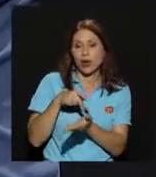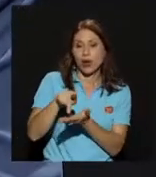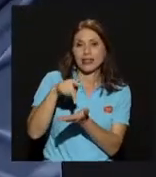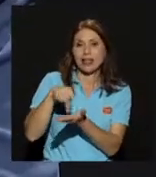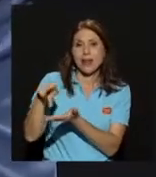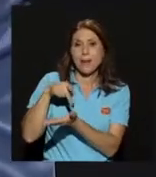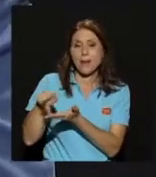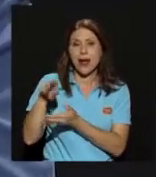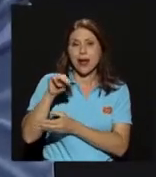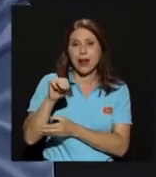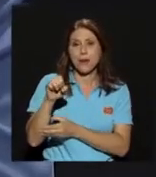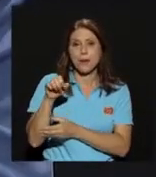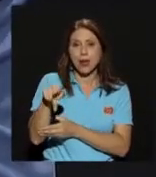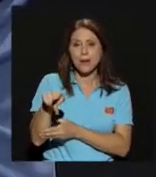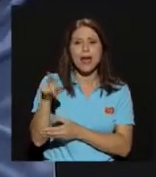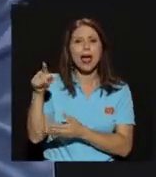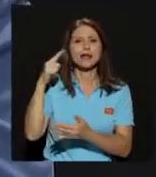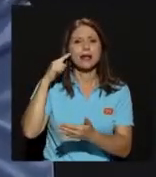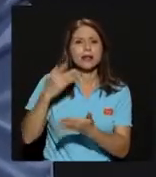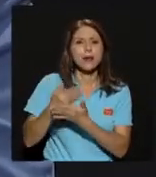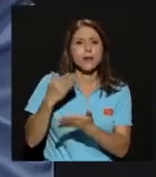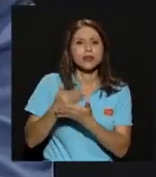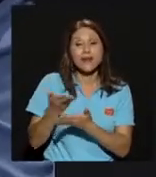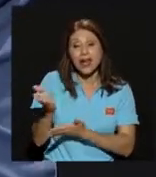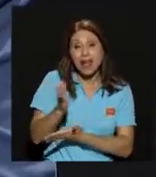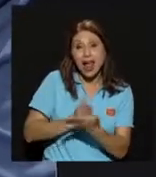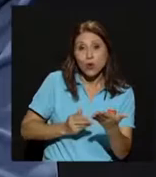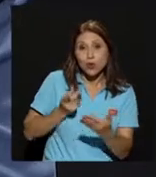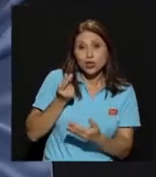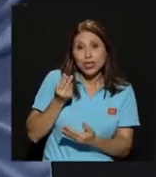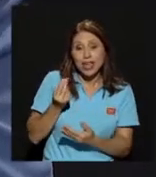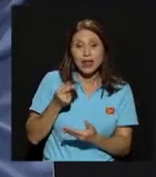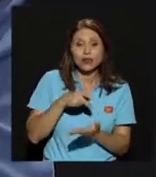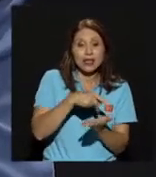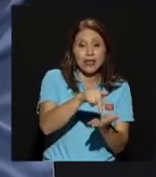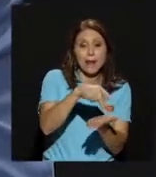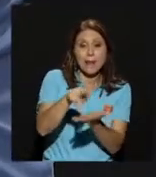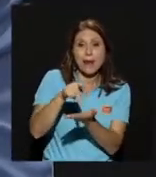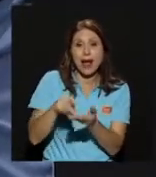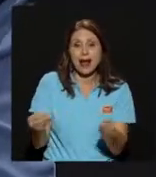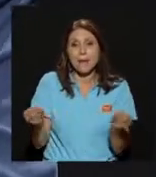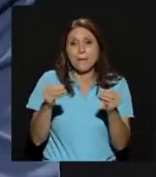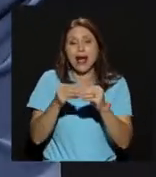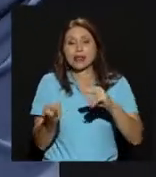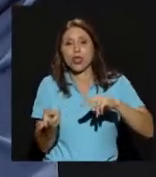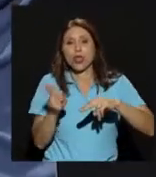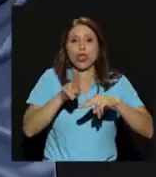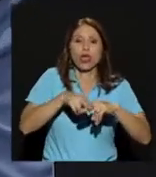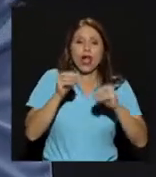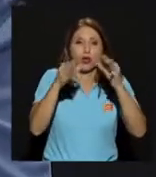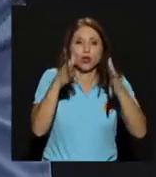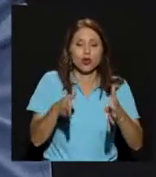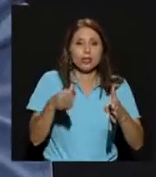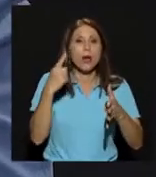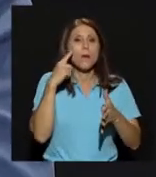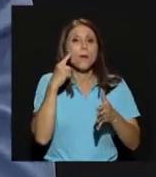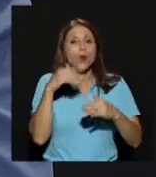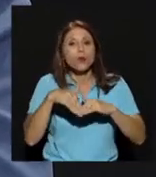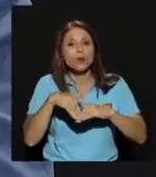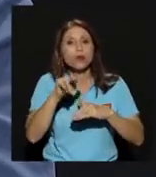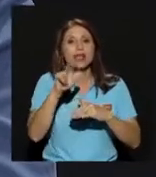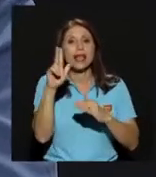revelando que hay posibles sumadas giradas de más a los educadores por un monto mayor a los tres mil millones de colones